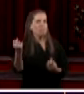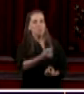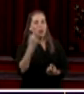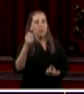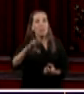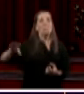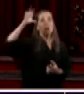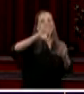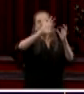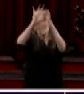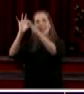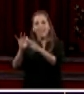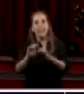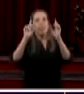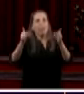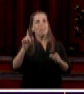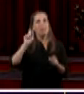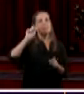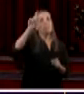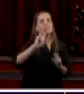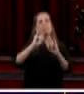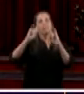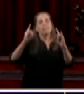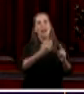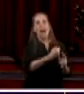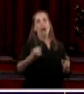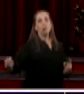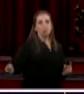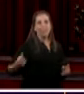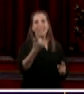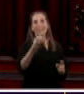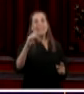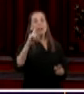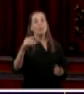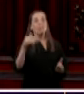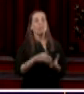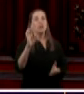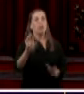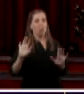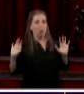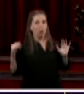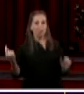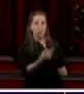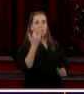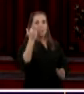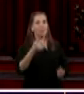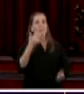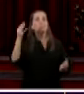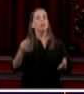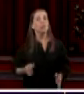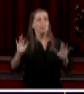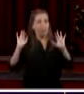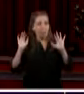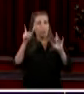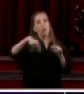60,000 no puede ser no dijo nada bien Martín tetas cómo están Buenas noches bien Cuánto es el ajuste para